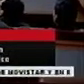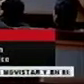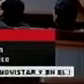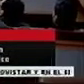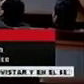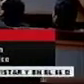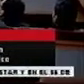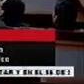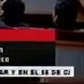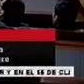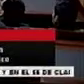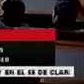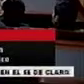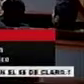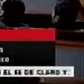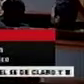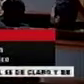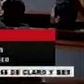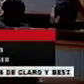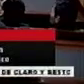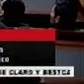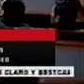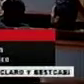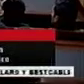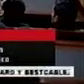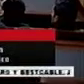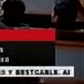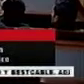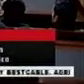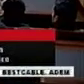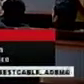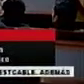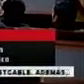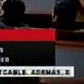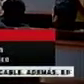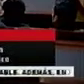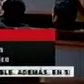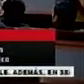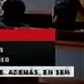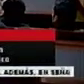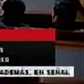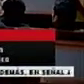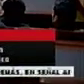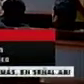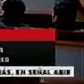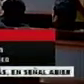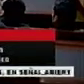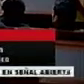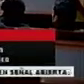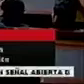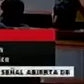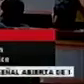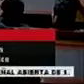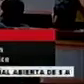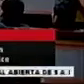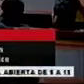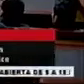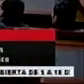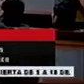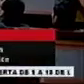El pueblo recuperó el ejercicio de una soberanía que le fuera negada a lo largo de 10 años y demostró